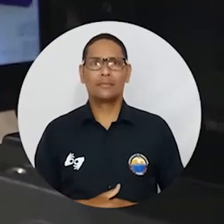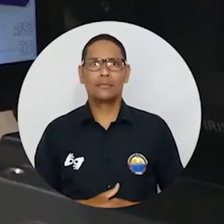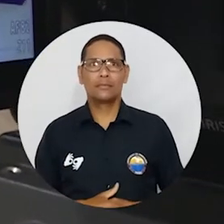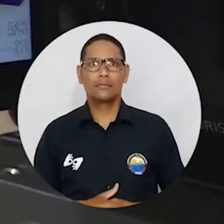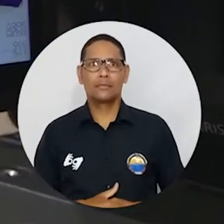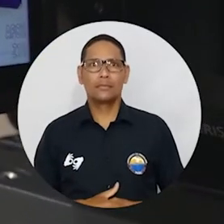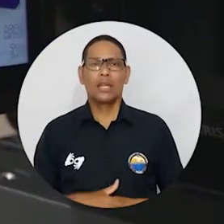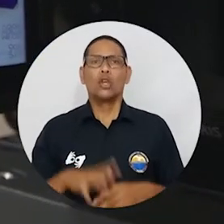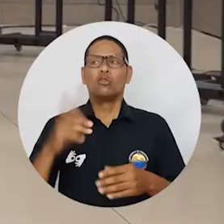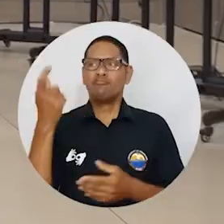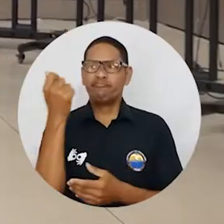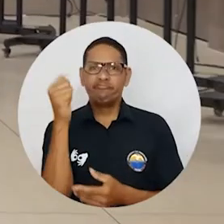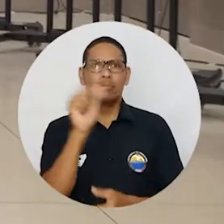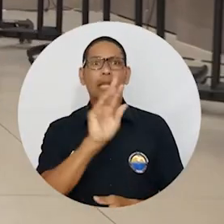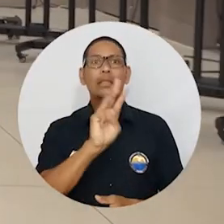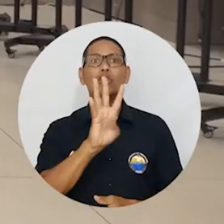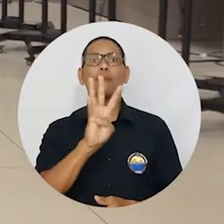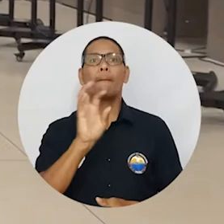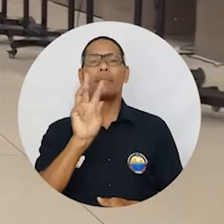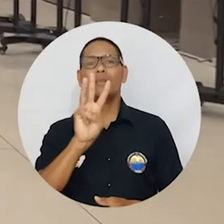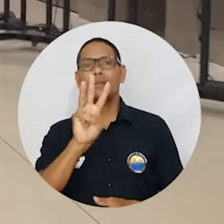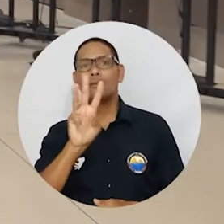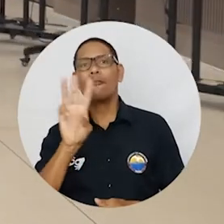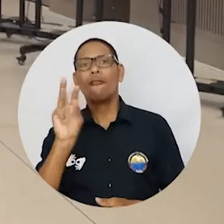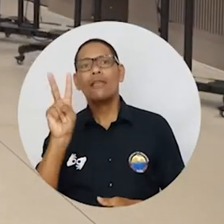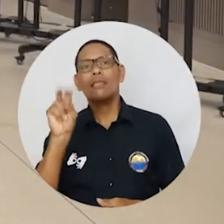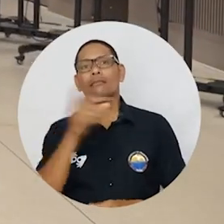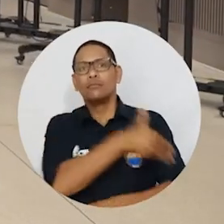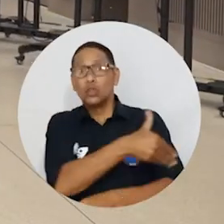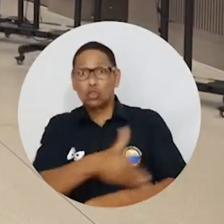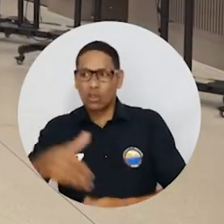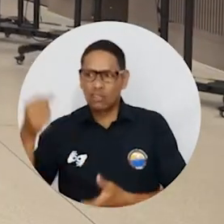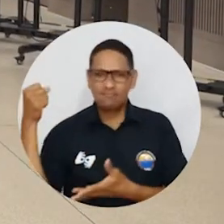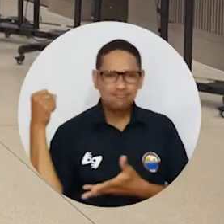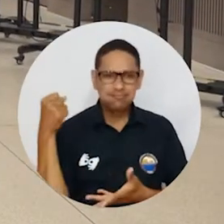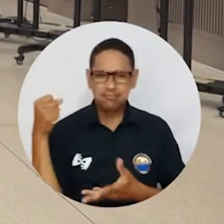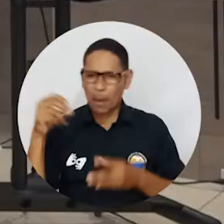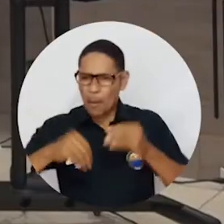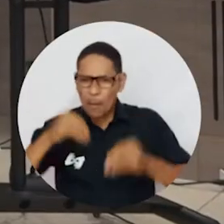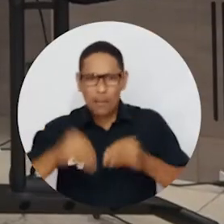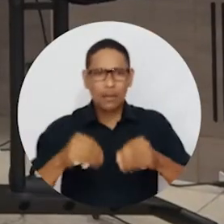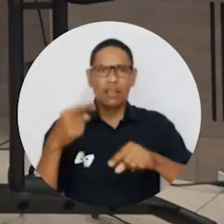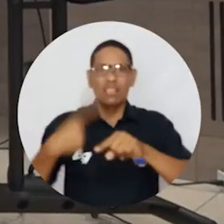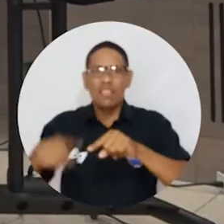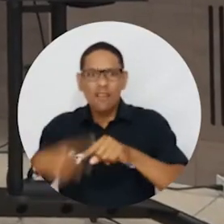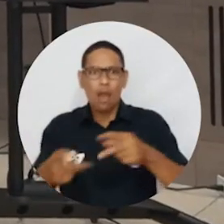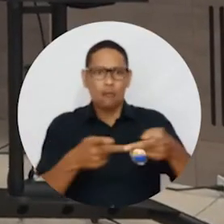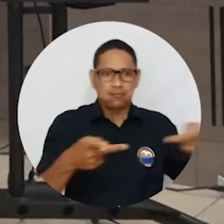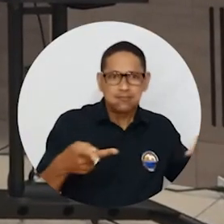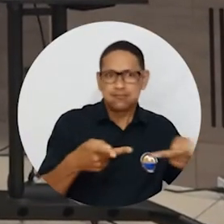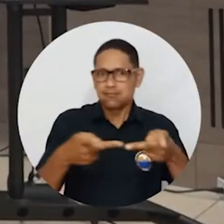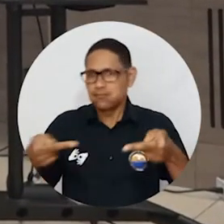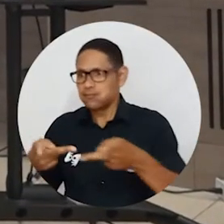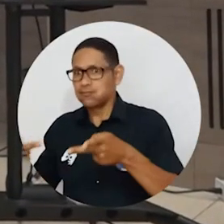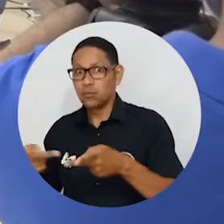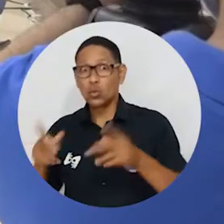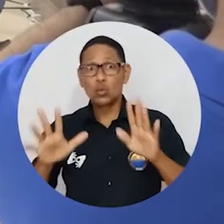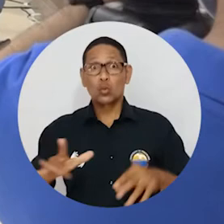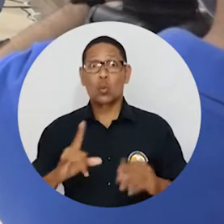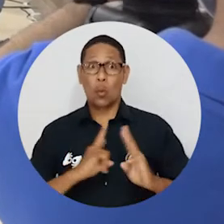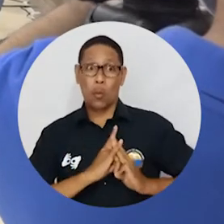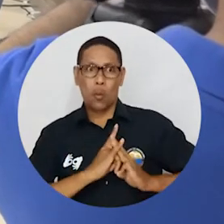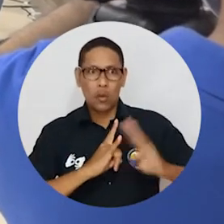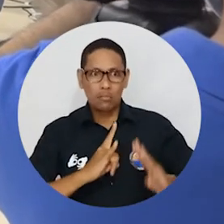Con una inversión mayor a los 320 millones de pesos en equipamiento que estará instalado en diferentes laboratorios, esta Casa de